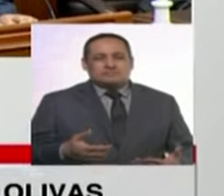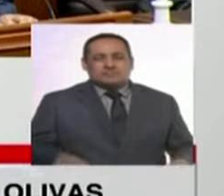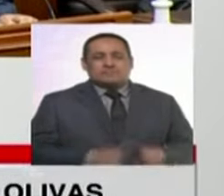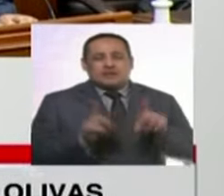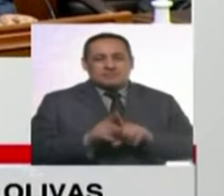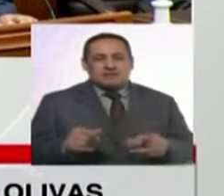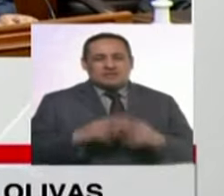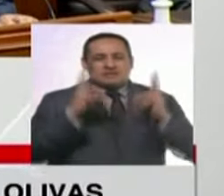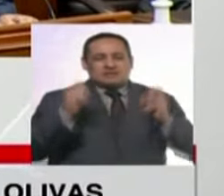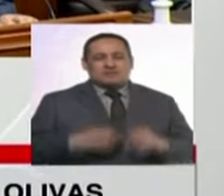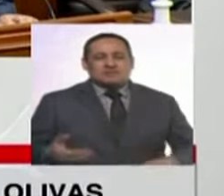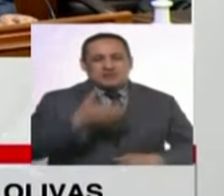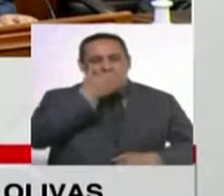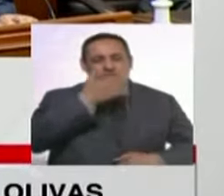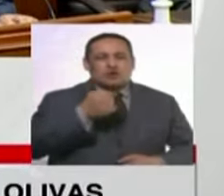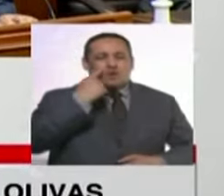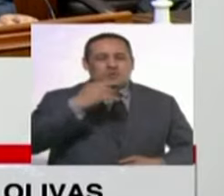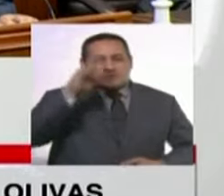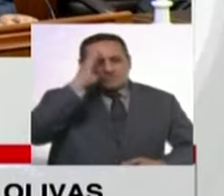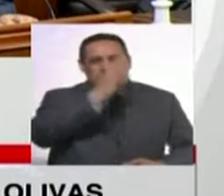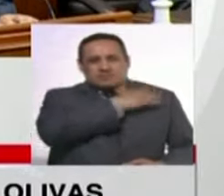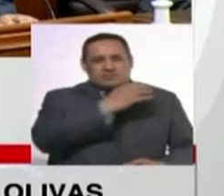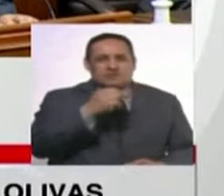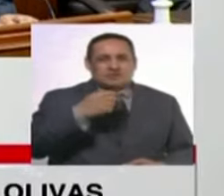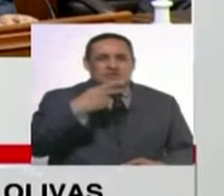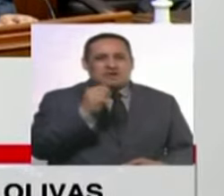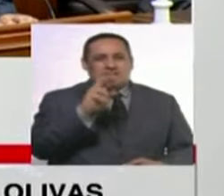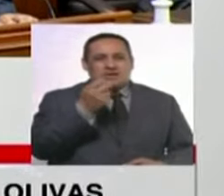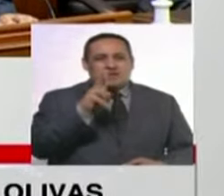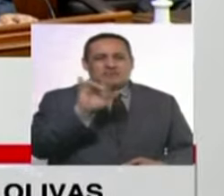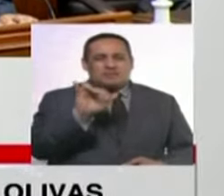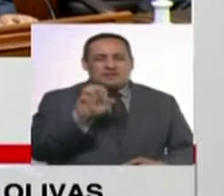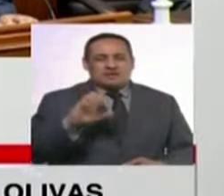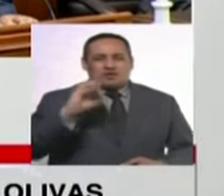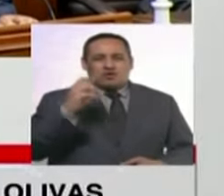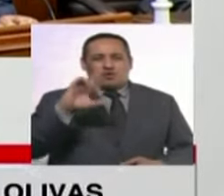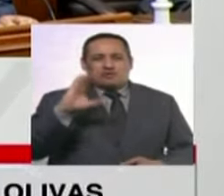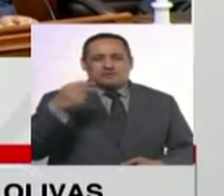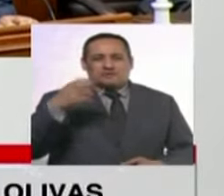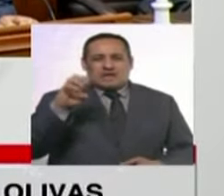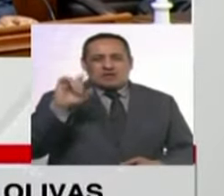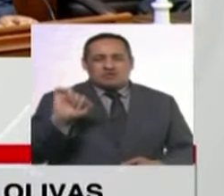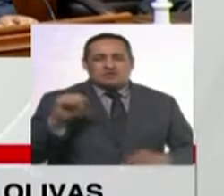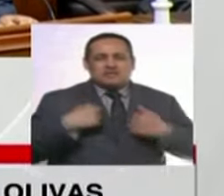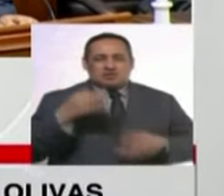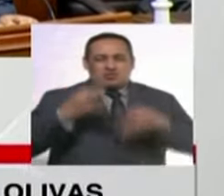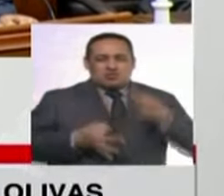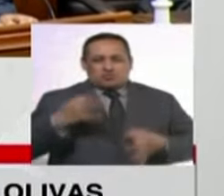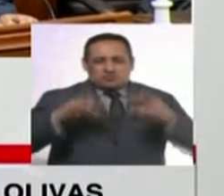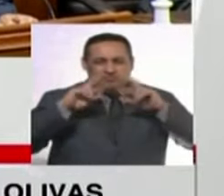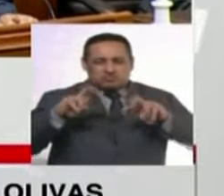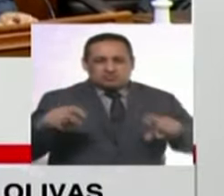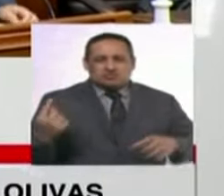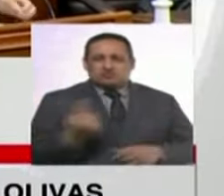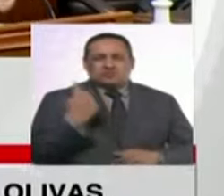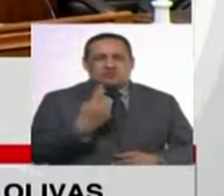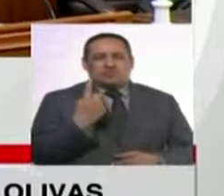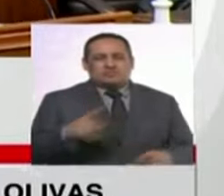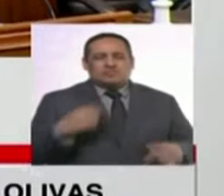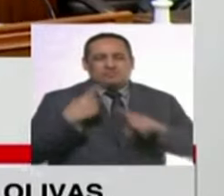el delito de secuestro al Coronel Harvey colchado y se le inicia un juicio sumario solo